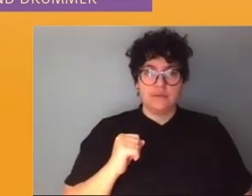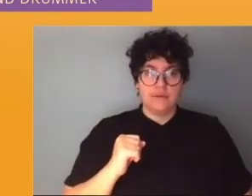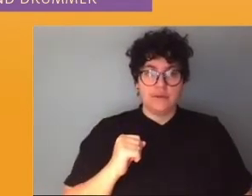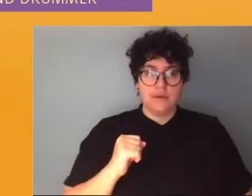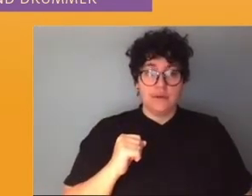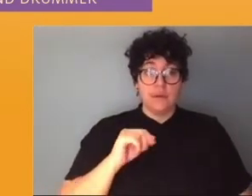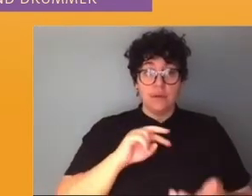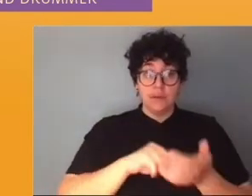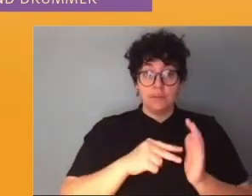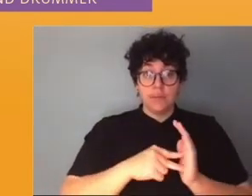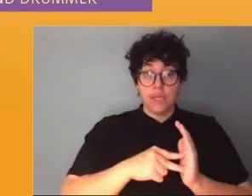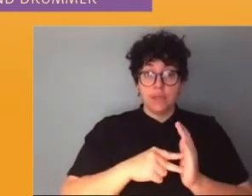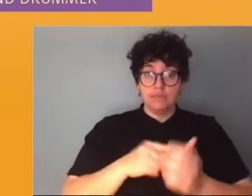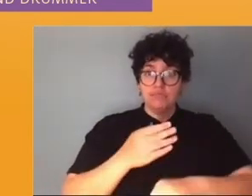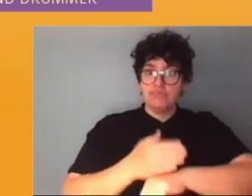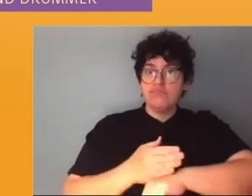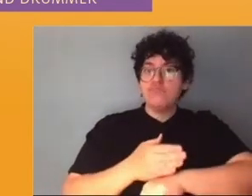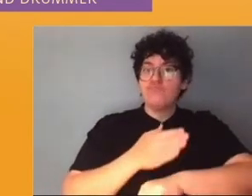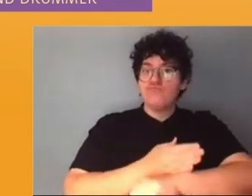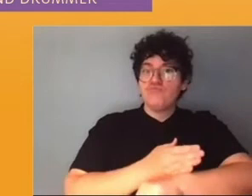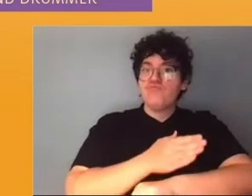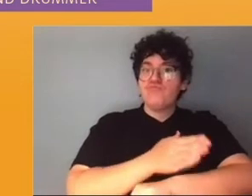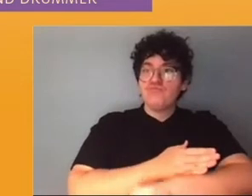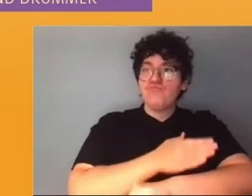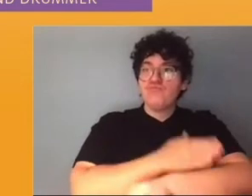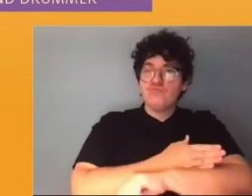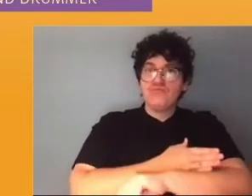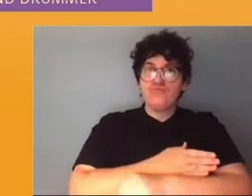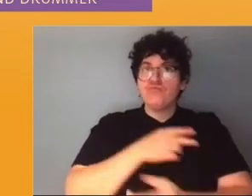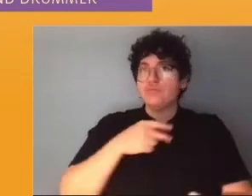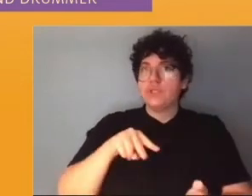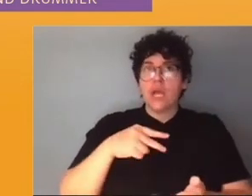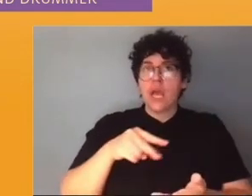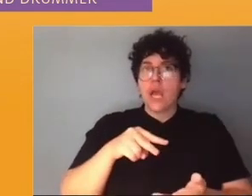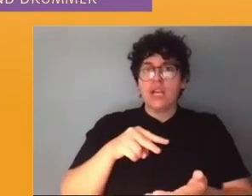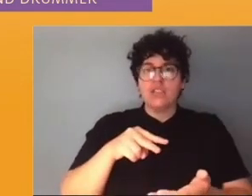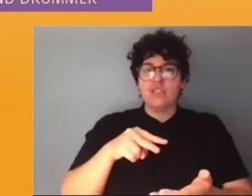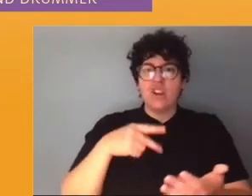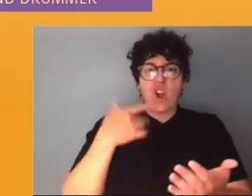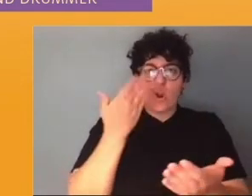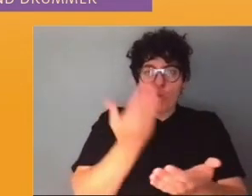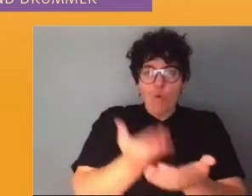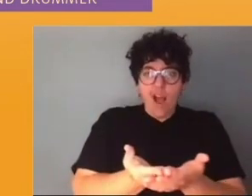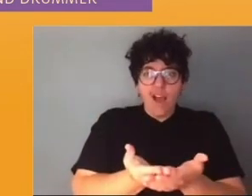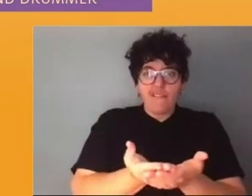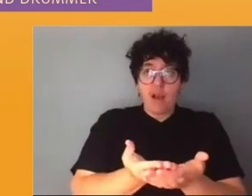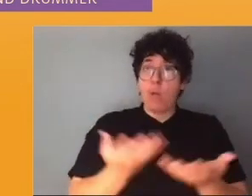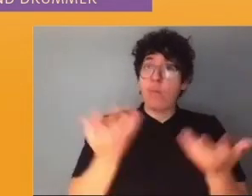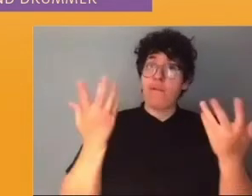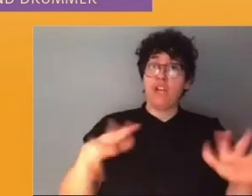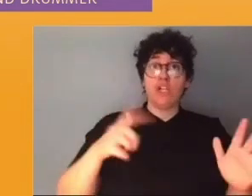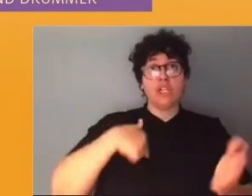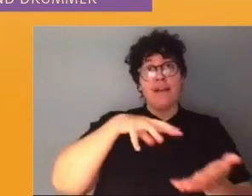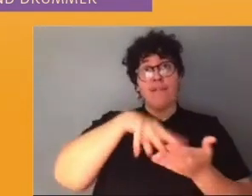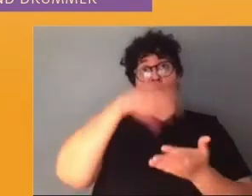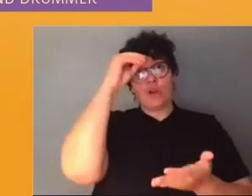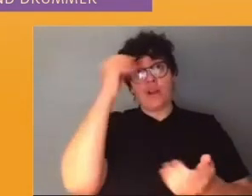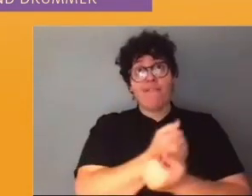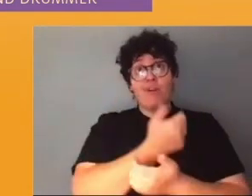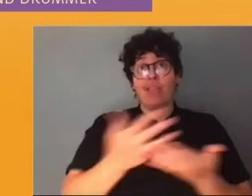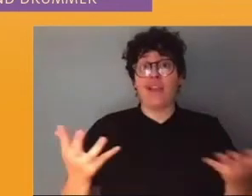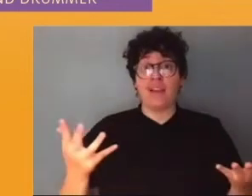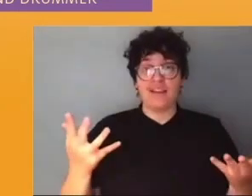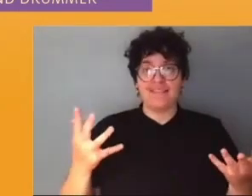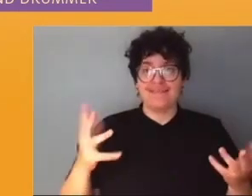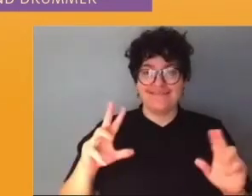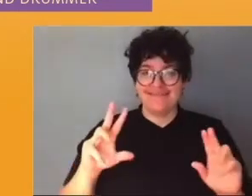dices, bueno, esto ya es todo, ya conozco todo, ya sé todo, ya lo he hecho todo. Creo que para mí, cuando